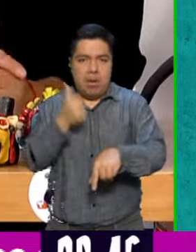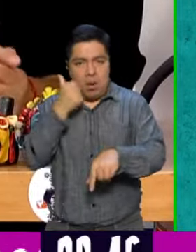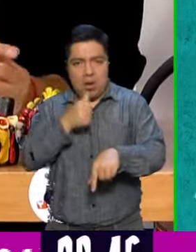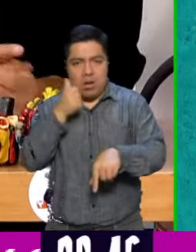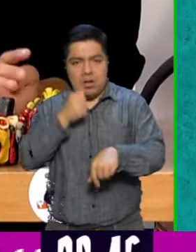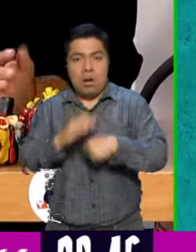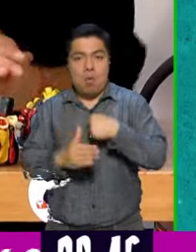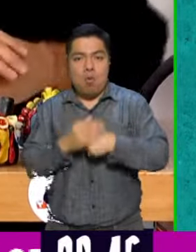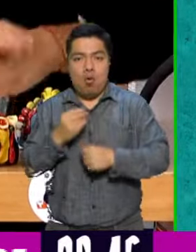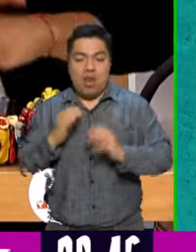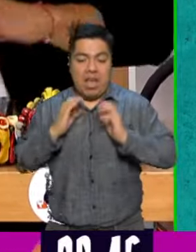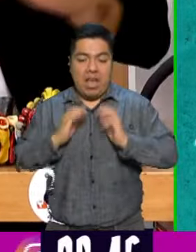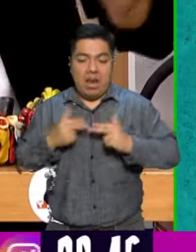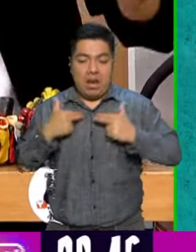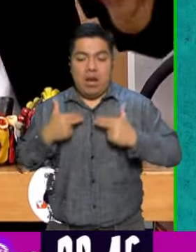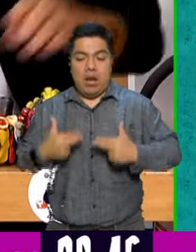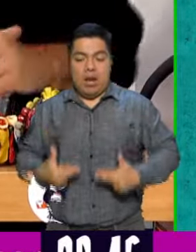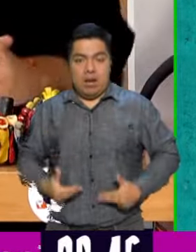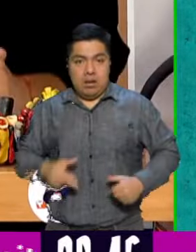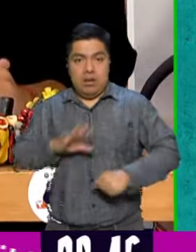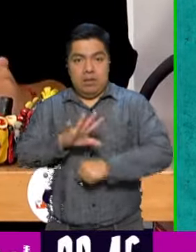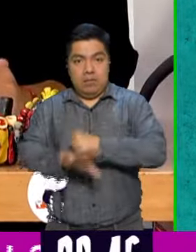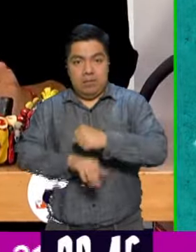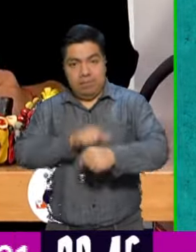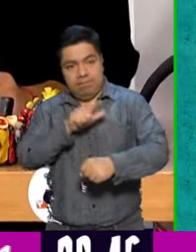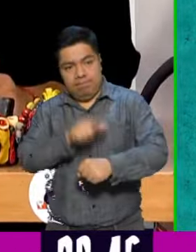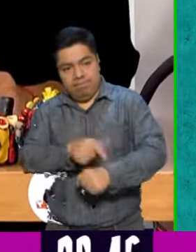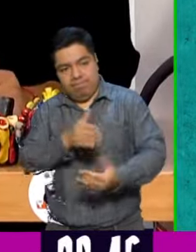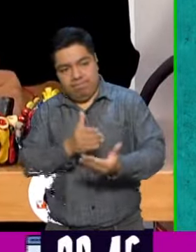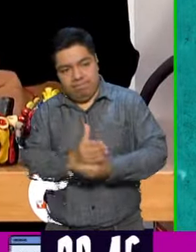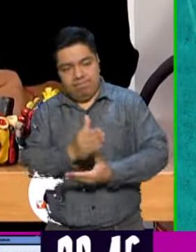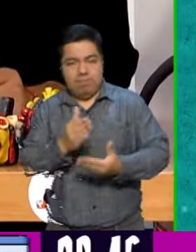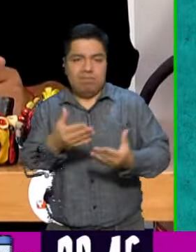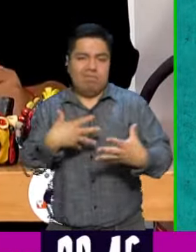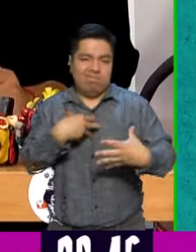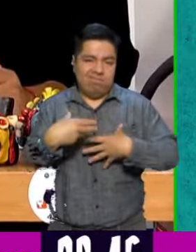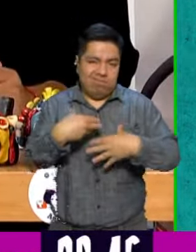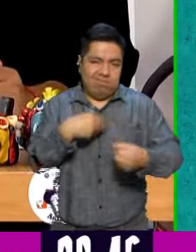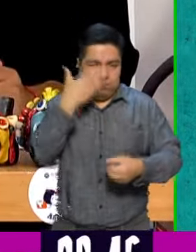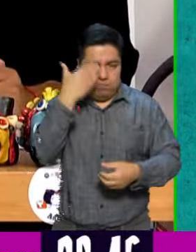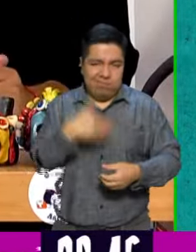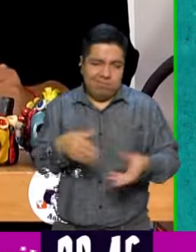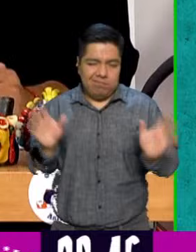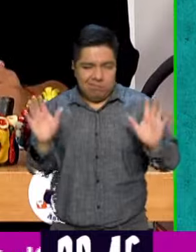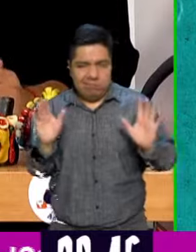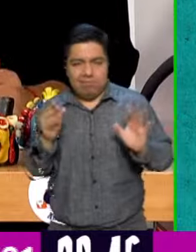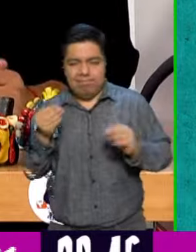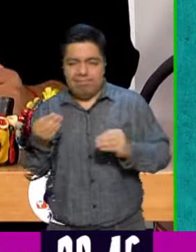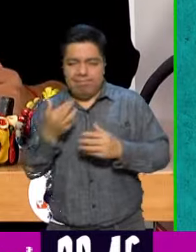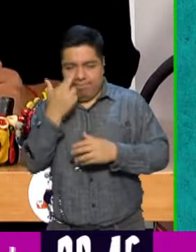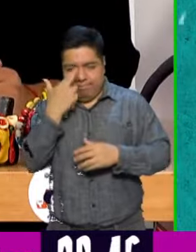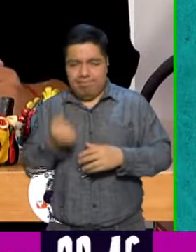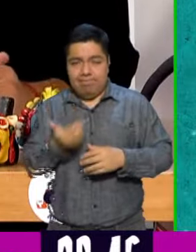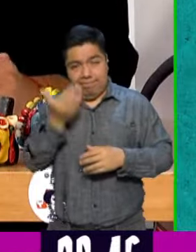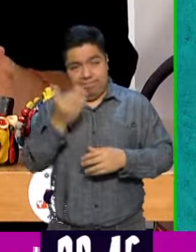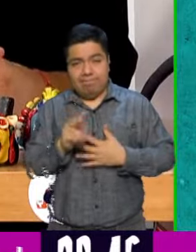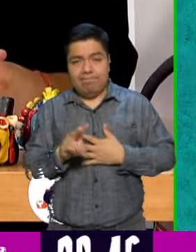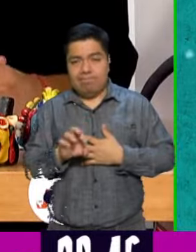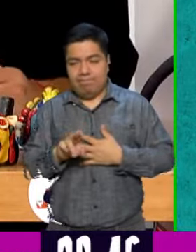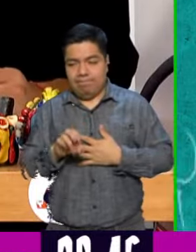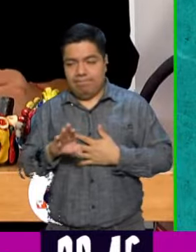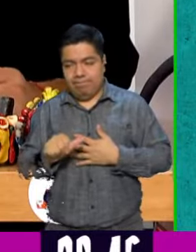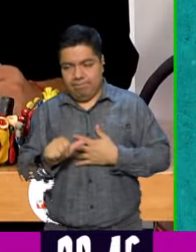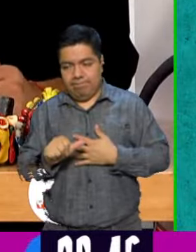humano está invadiendo espacios de animales salvajes, etcétera, etcétera, por muchas de las razones que ya no sabemos. Mi querida Berenice, ¿estás lista